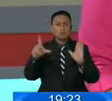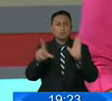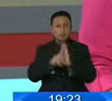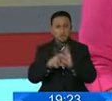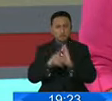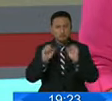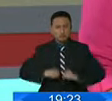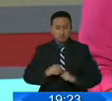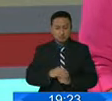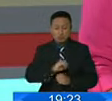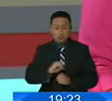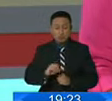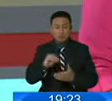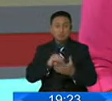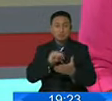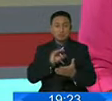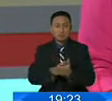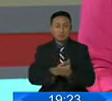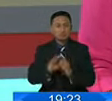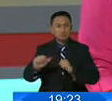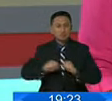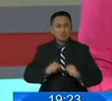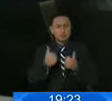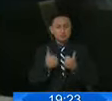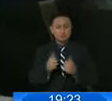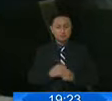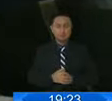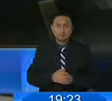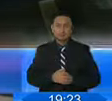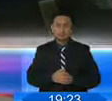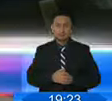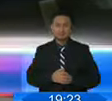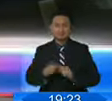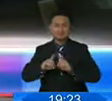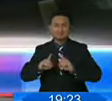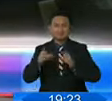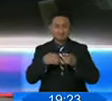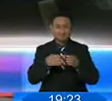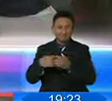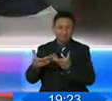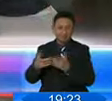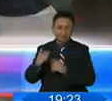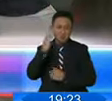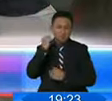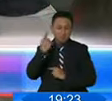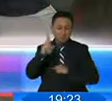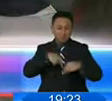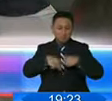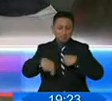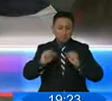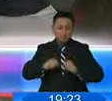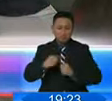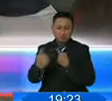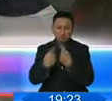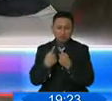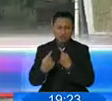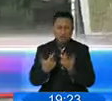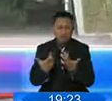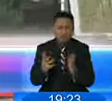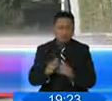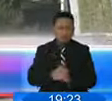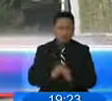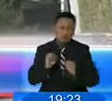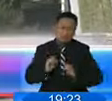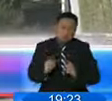la implementación de una verdadera gestión. Distintos sectores y expertos en temas viales se reunieron para, a través del diálogo, plantear